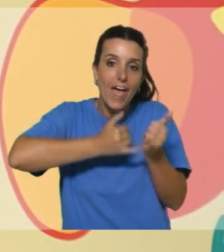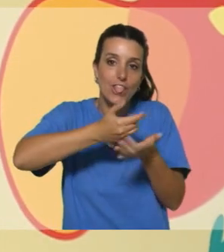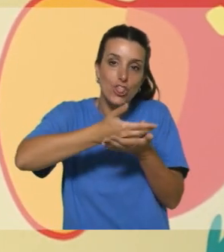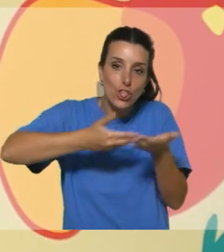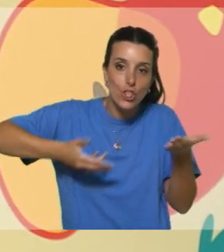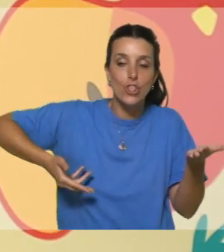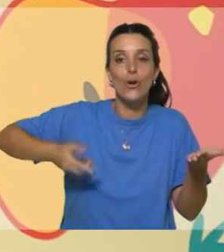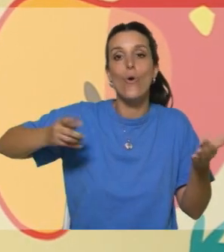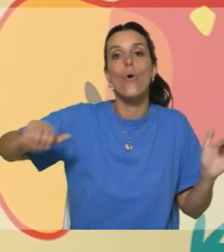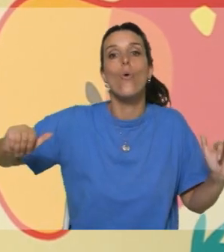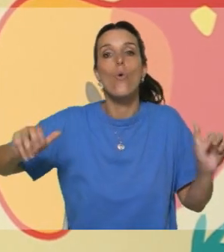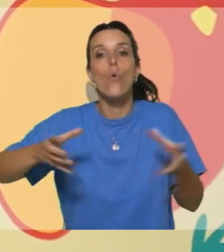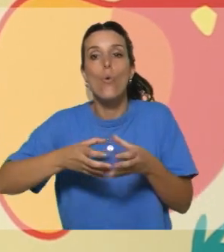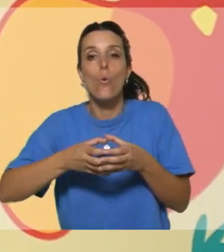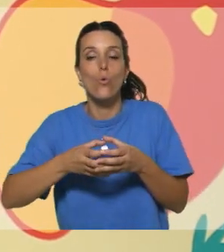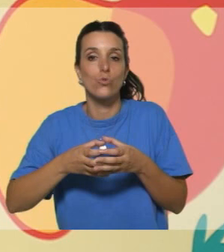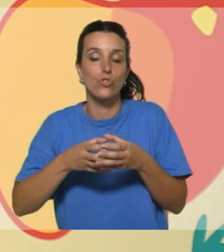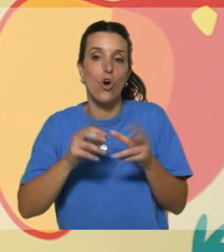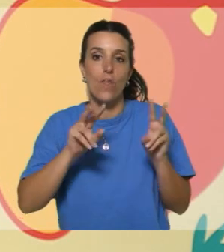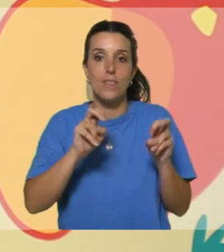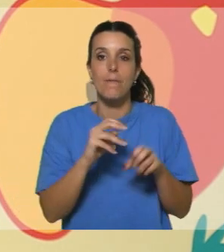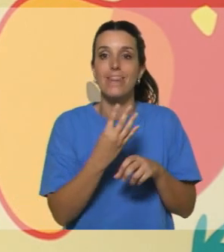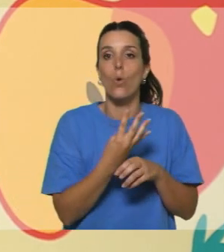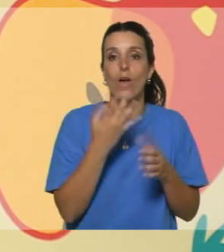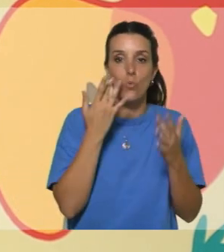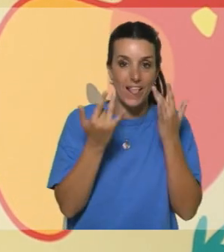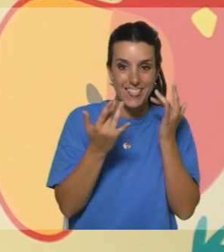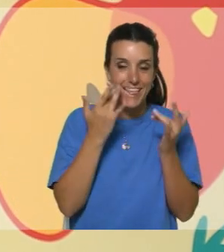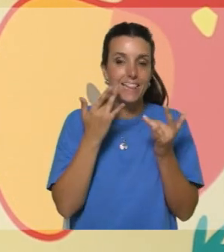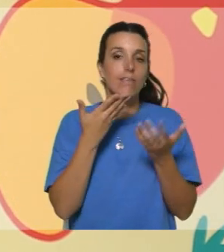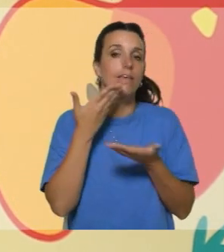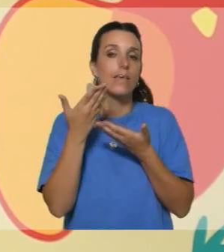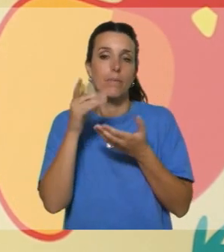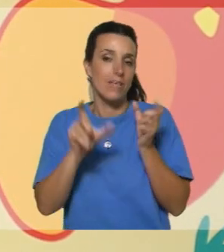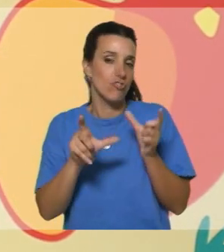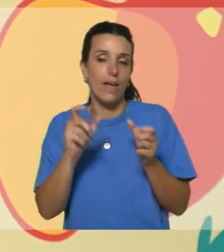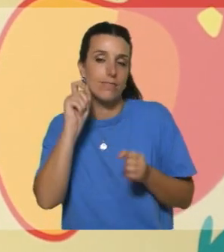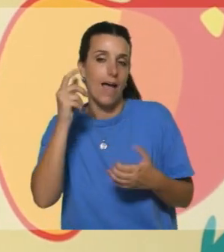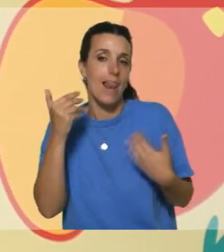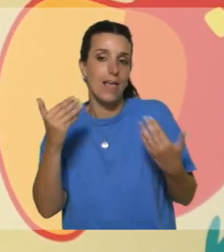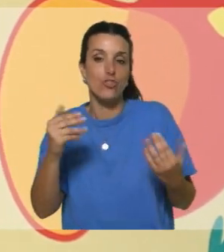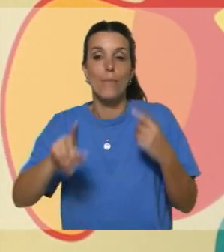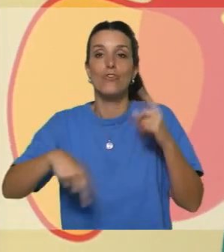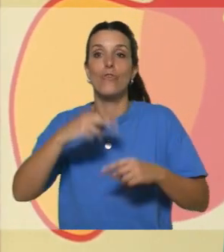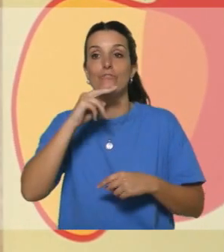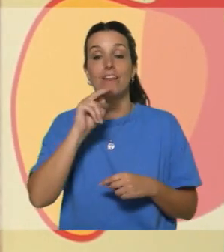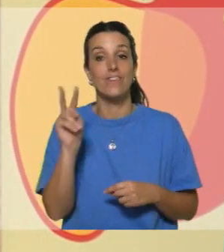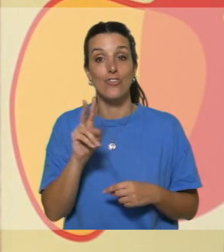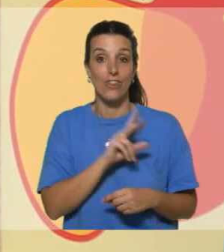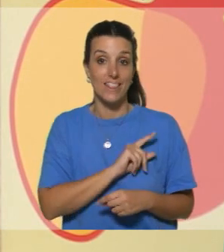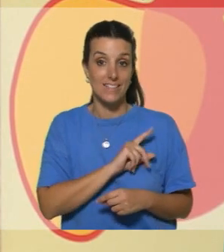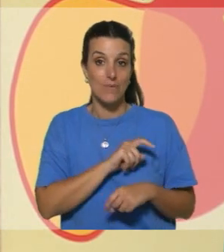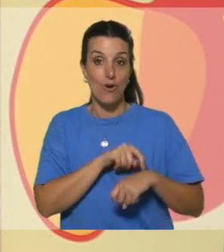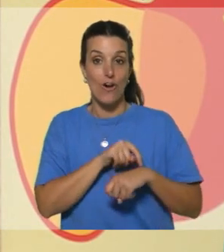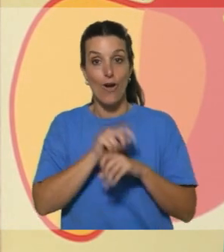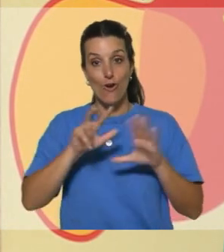junto al cuarteto de Álvaro Gopián, junto a la DJ Daniela López y tanta gente talentosa, el próximo viernes 22 de diciembre a las